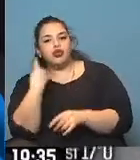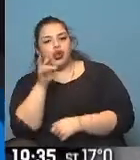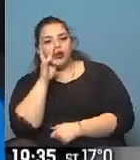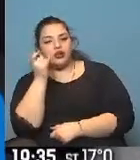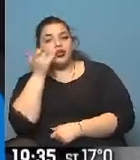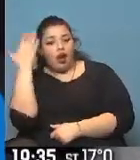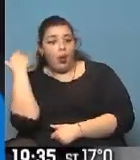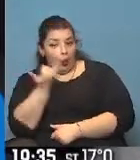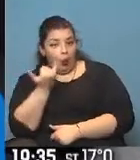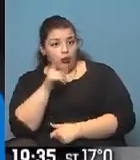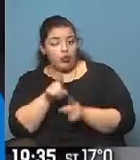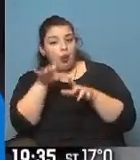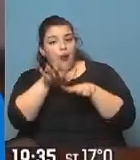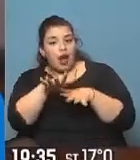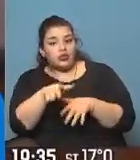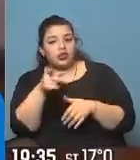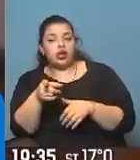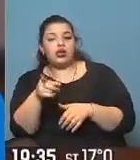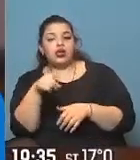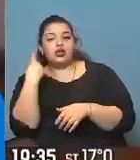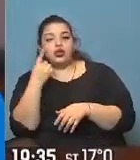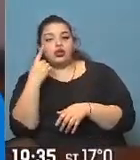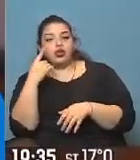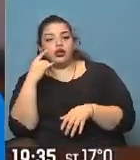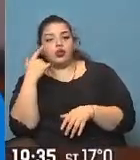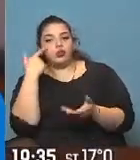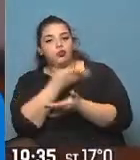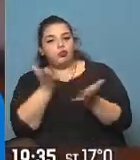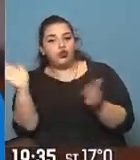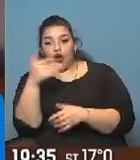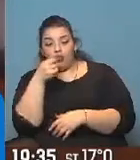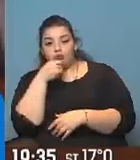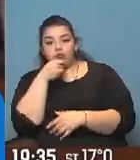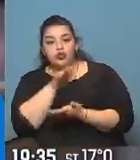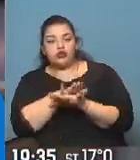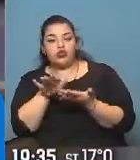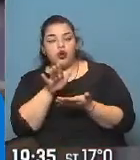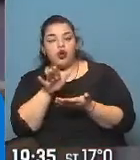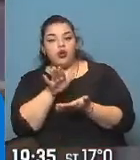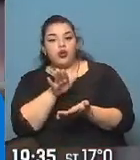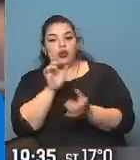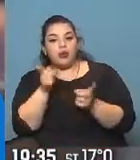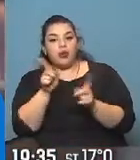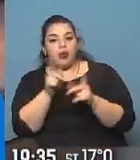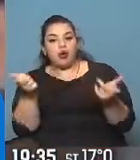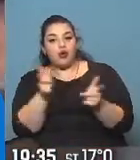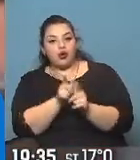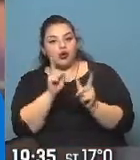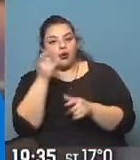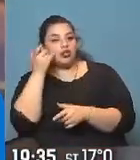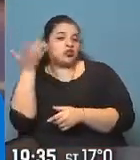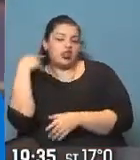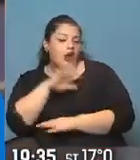pasó que fue la marcha cuando informamos todos los medios acerca de las nuevas reuniones comunitarias también termina siendo un echó a paso